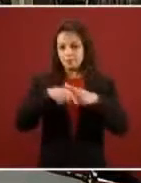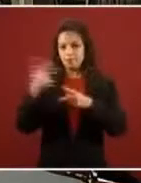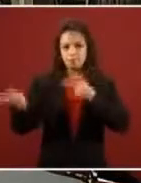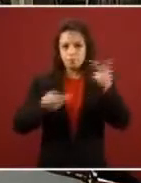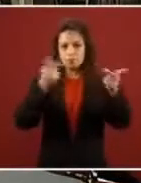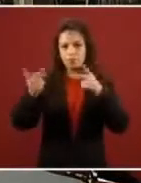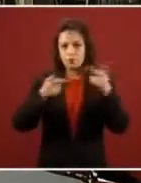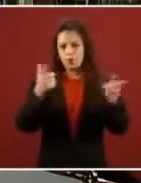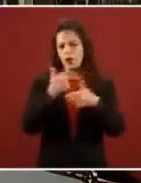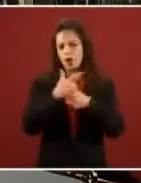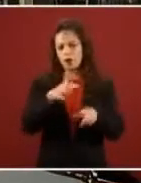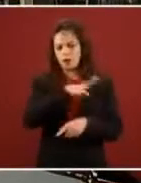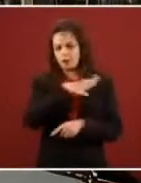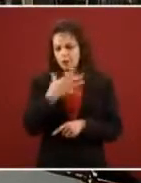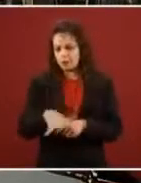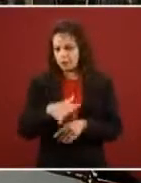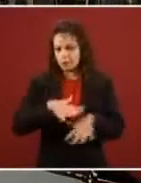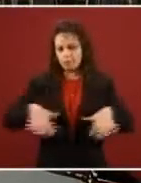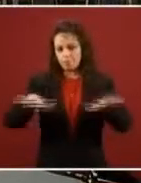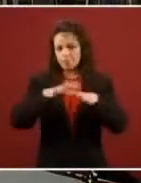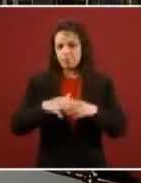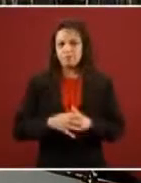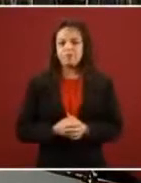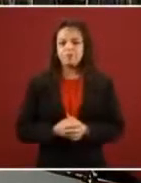Vámonos con la general.